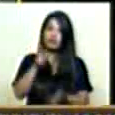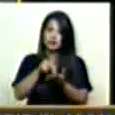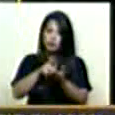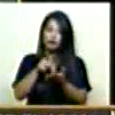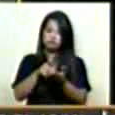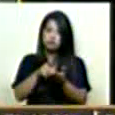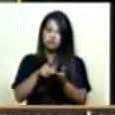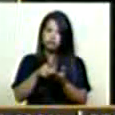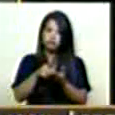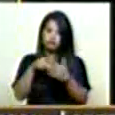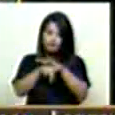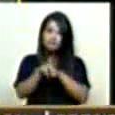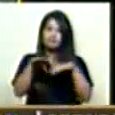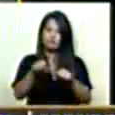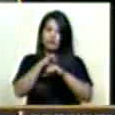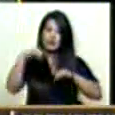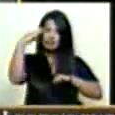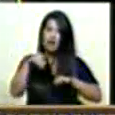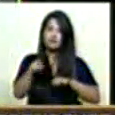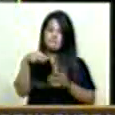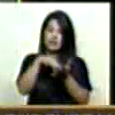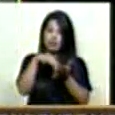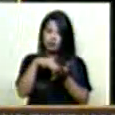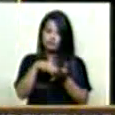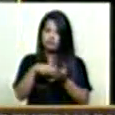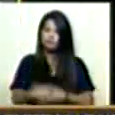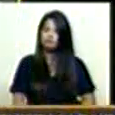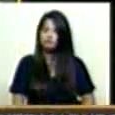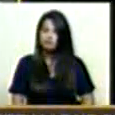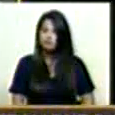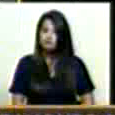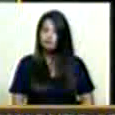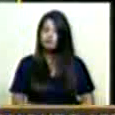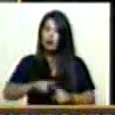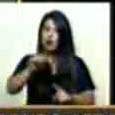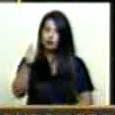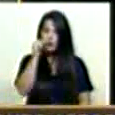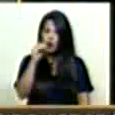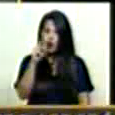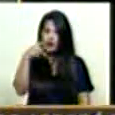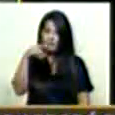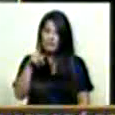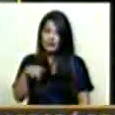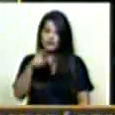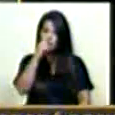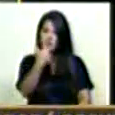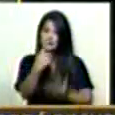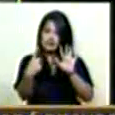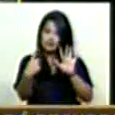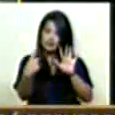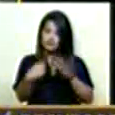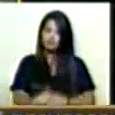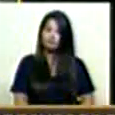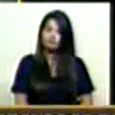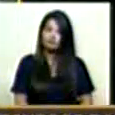al comando de la guardia nacional en estado miranda oscar alberto pérez de 36 años de edad